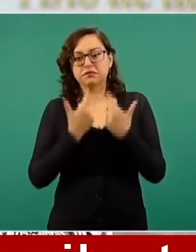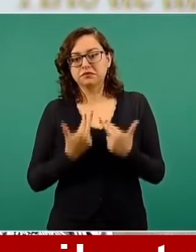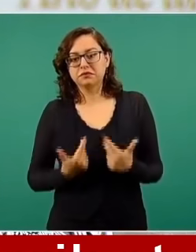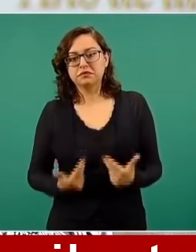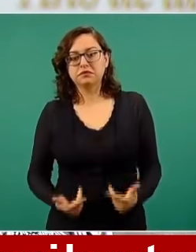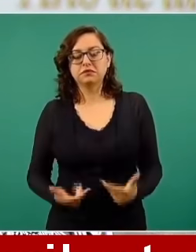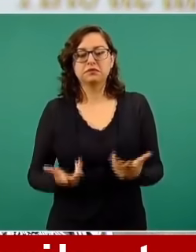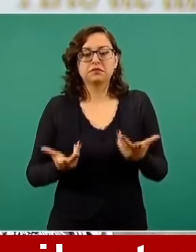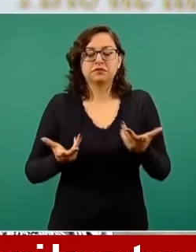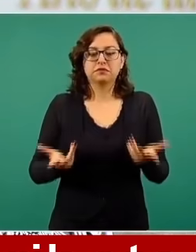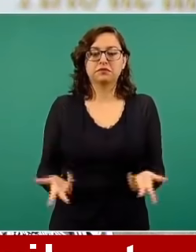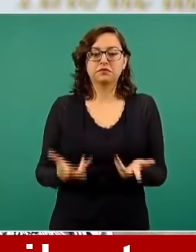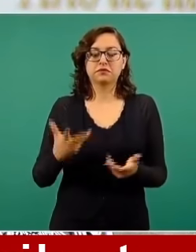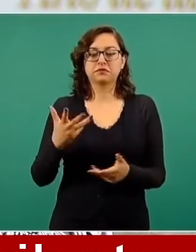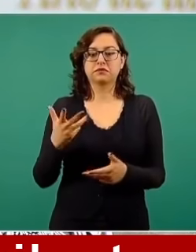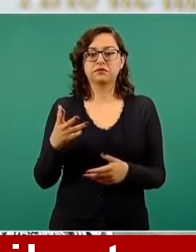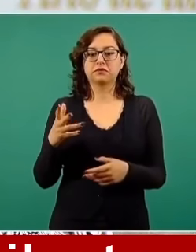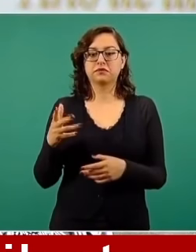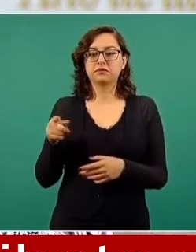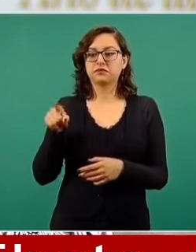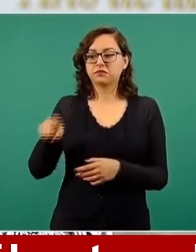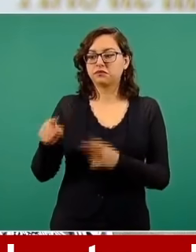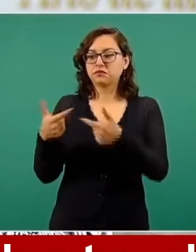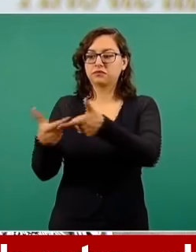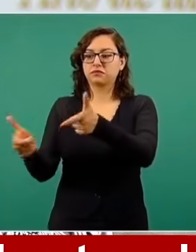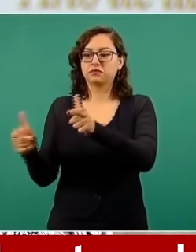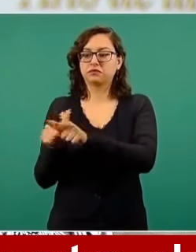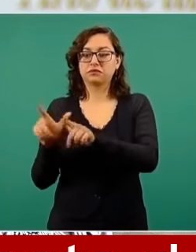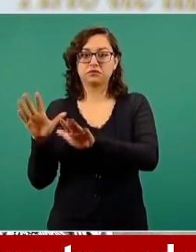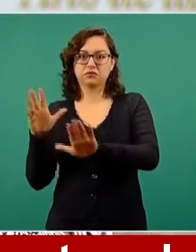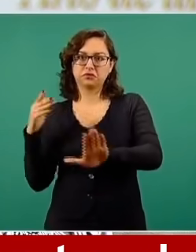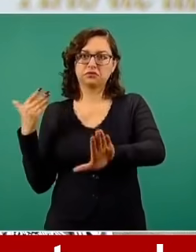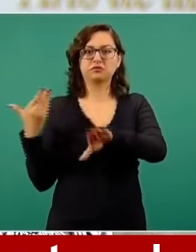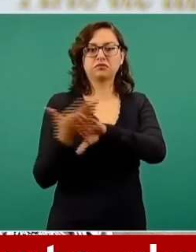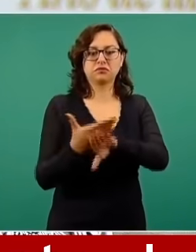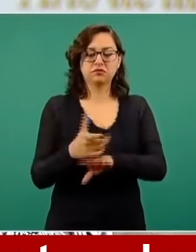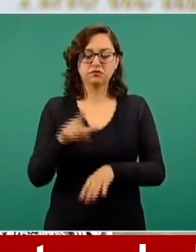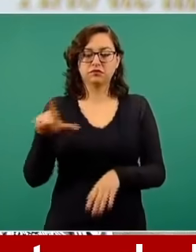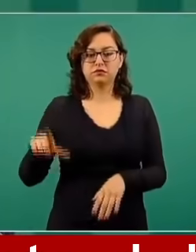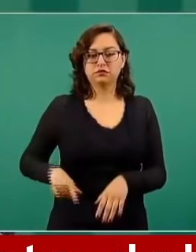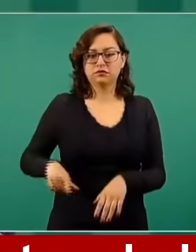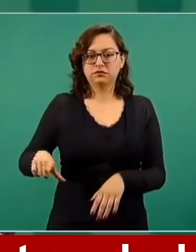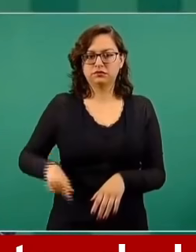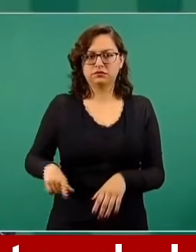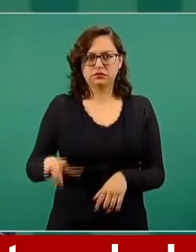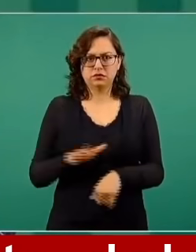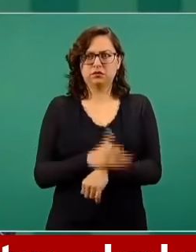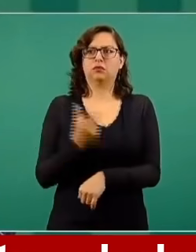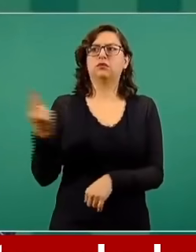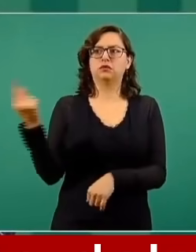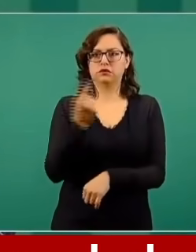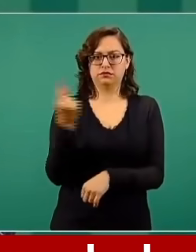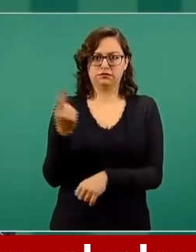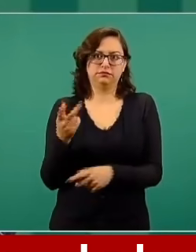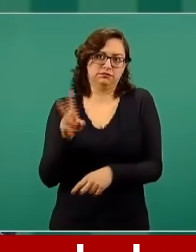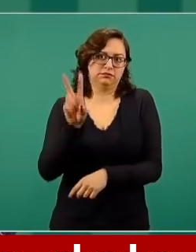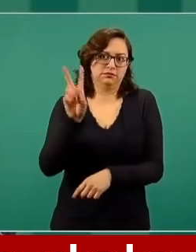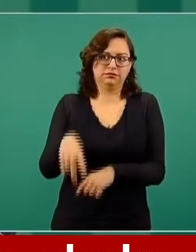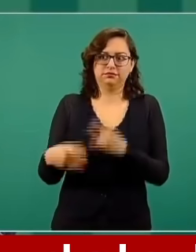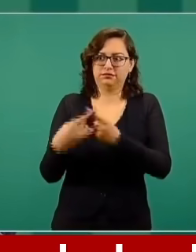qué dije que era un grupo golpista, pues por esos antecedentes,